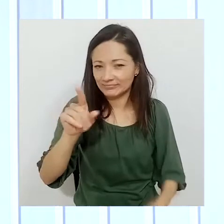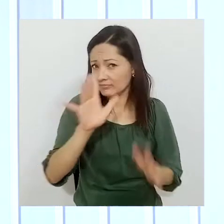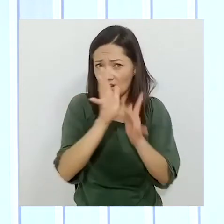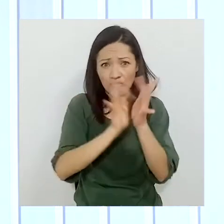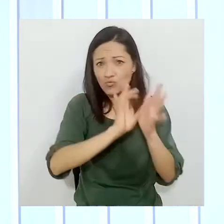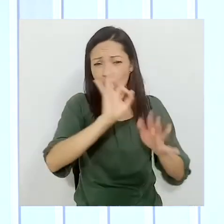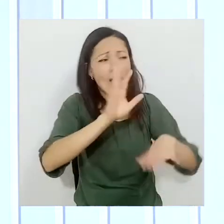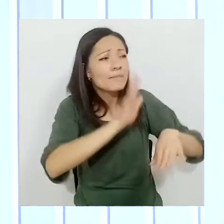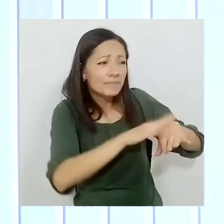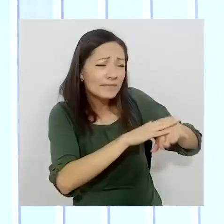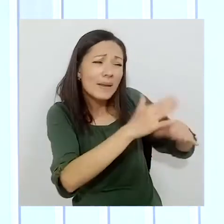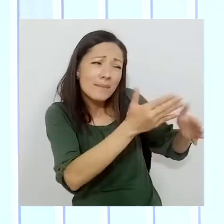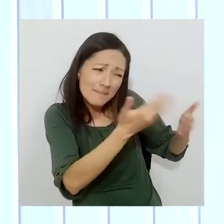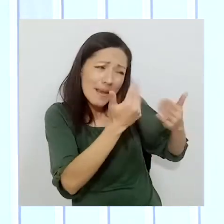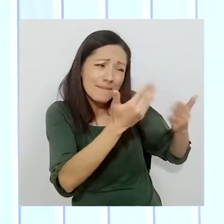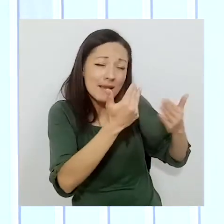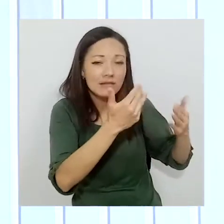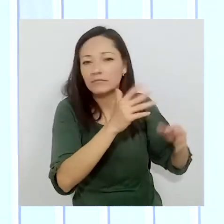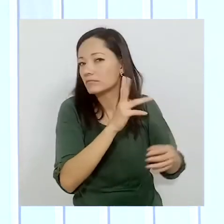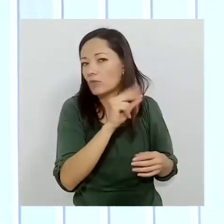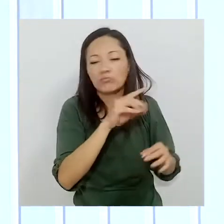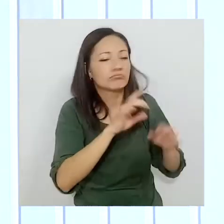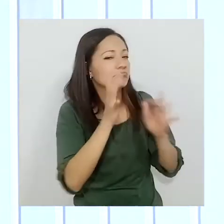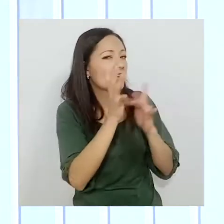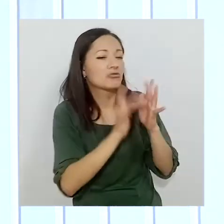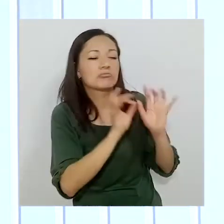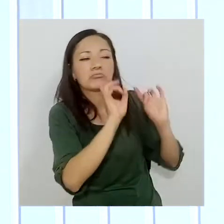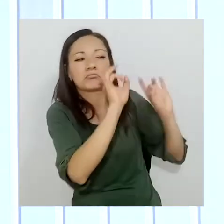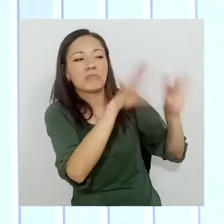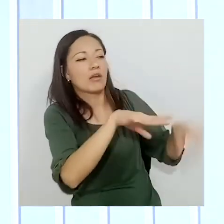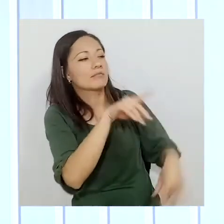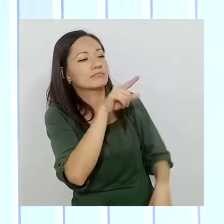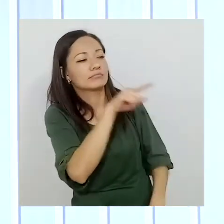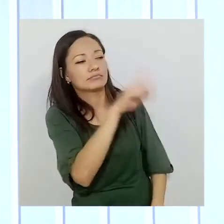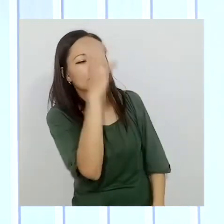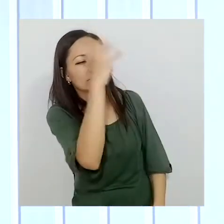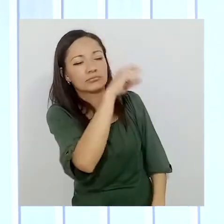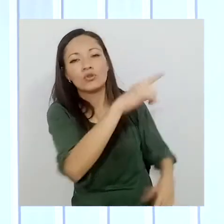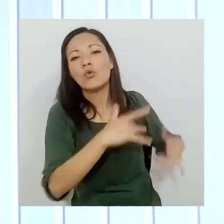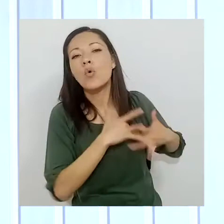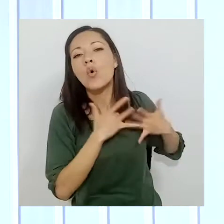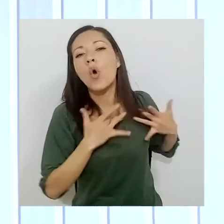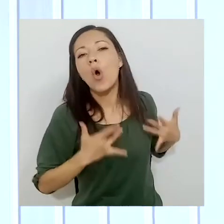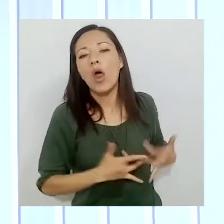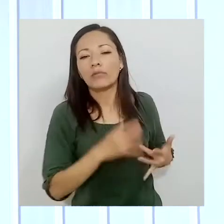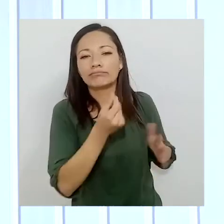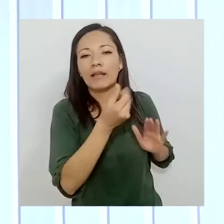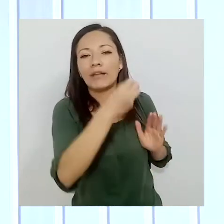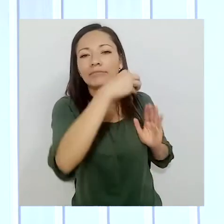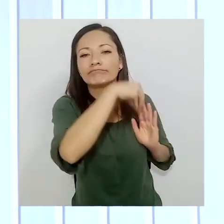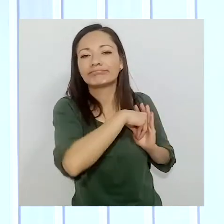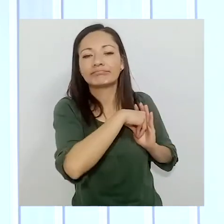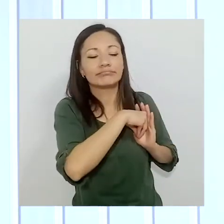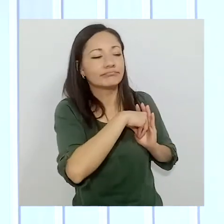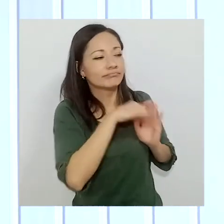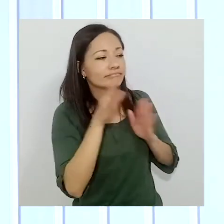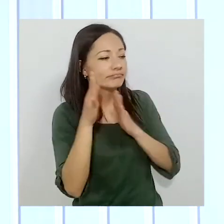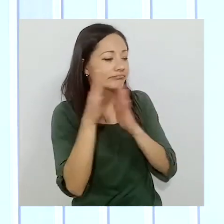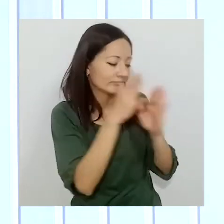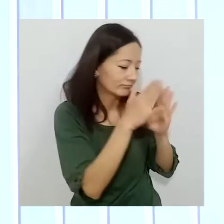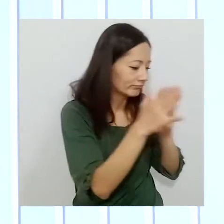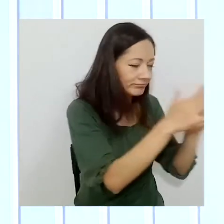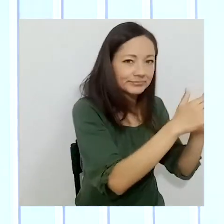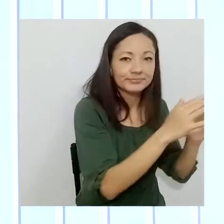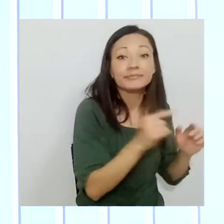tiempo empiezas a aprender a dar. No. Porque ¿sabe qué? Jesús, aunque